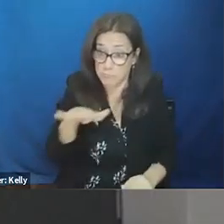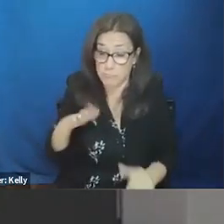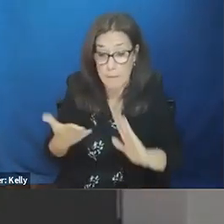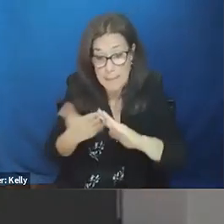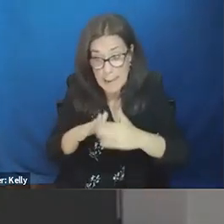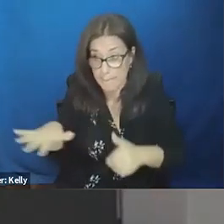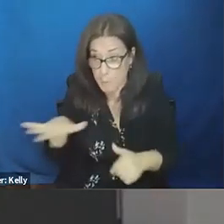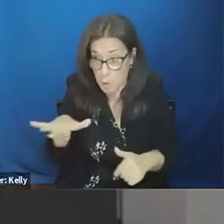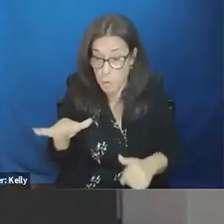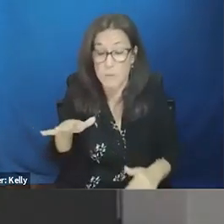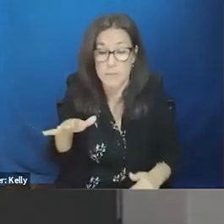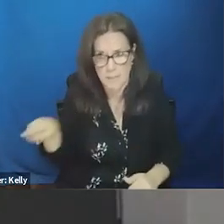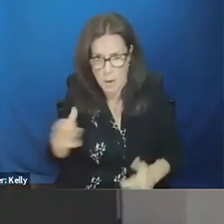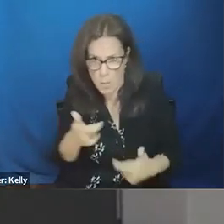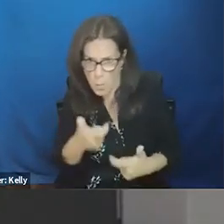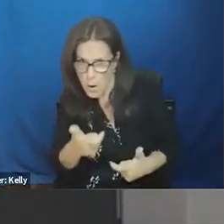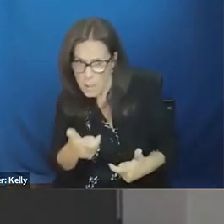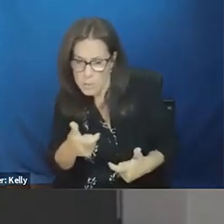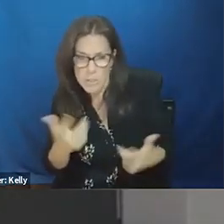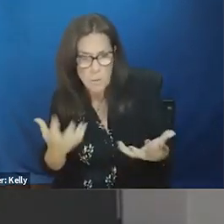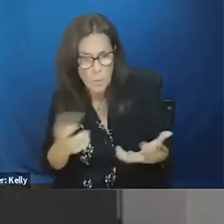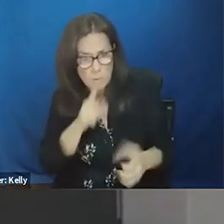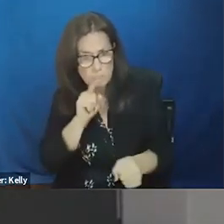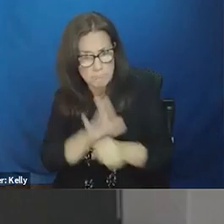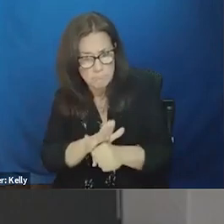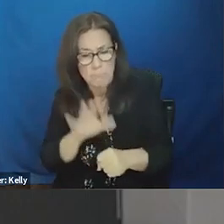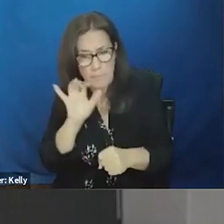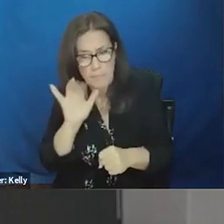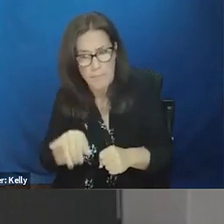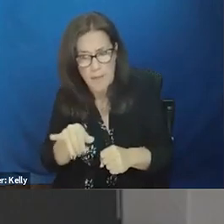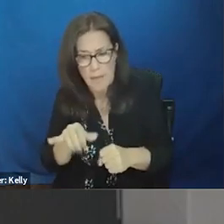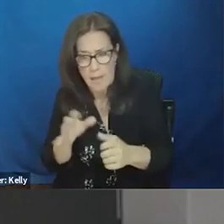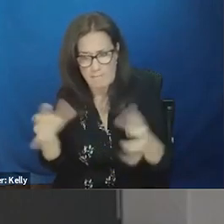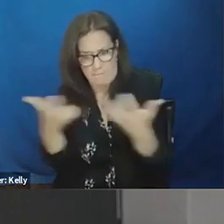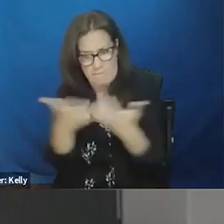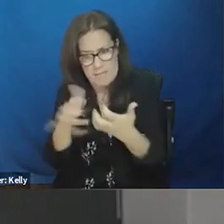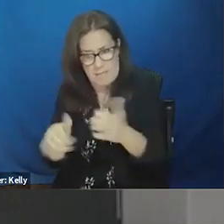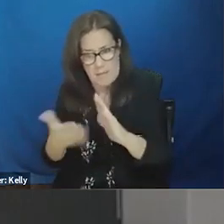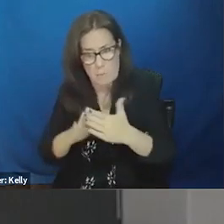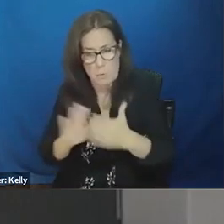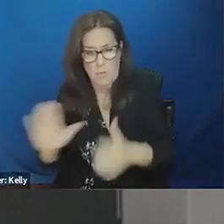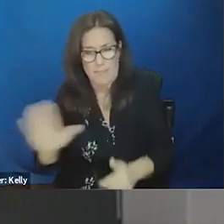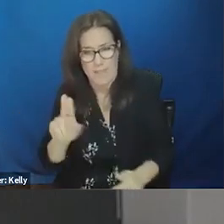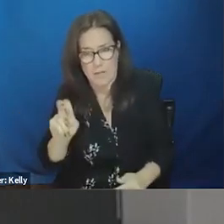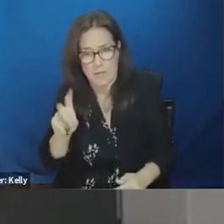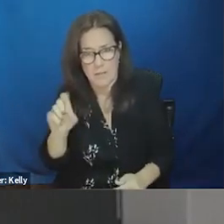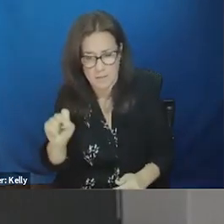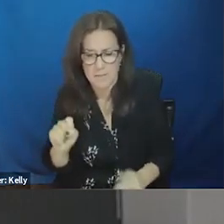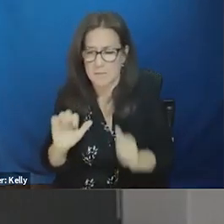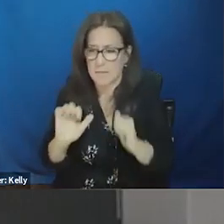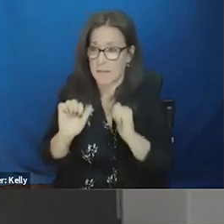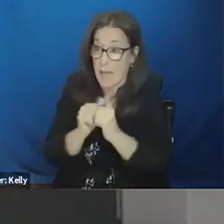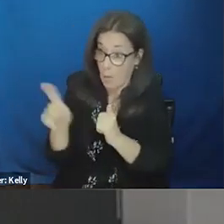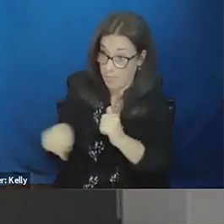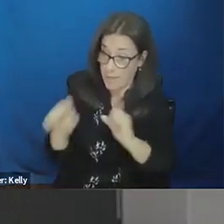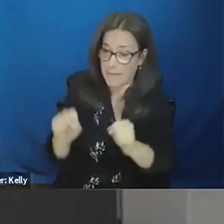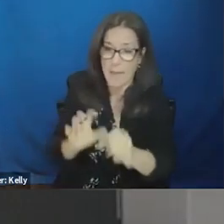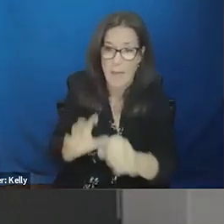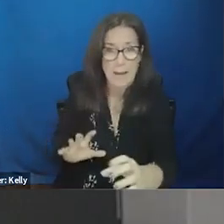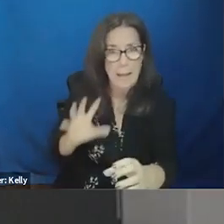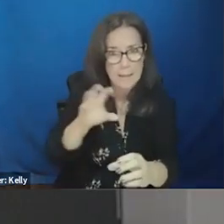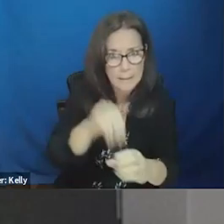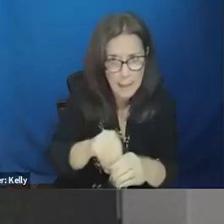votamos a favor de eso sobre todo nosotros y los que están viendo ahora mismo quieren asegurarse de que esto atiende a